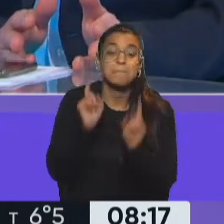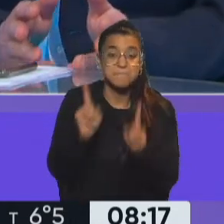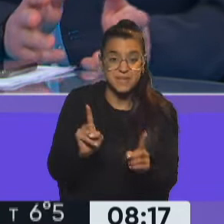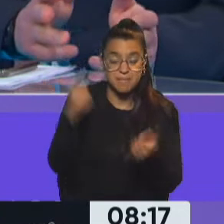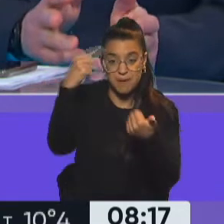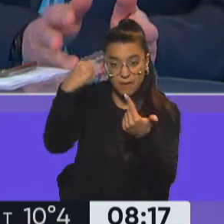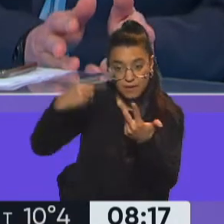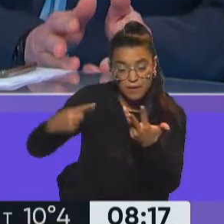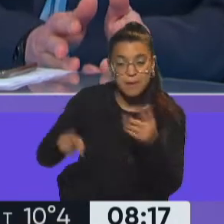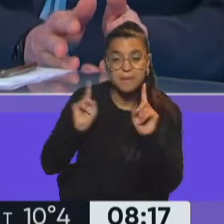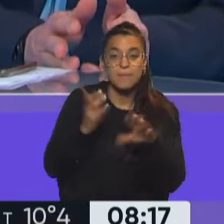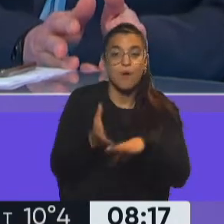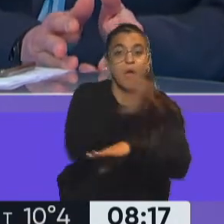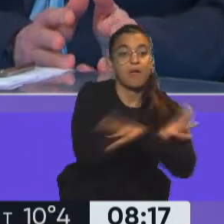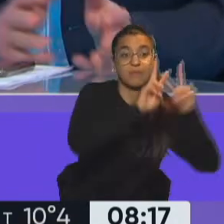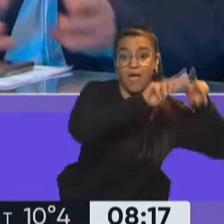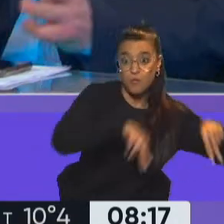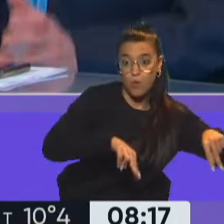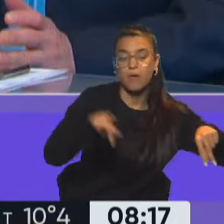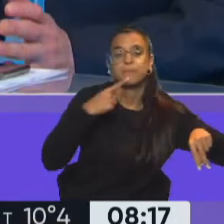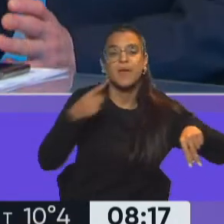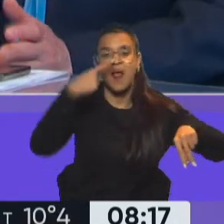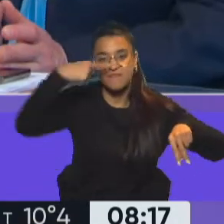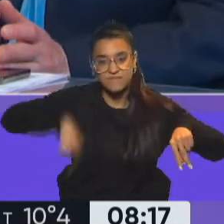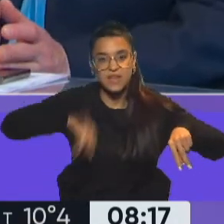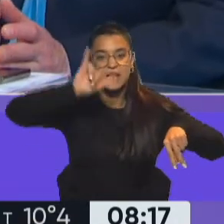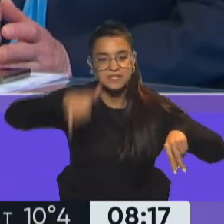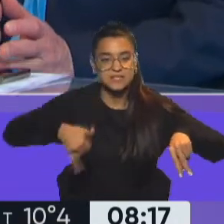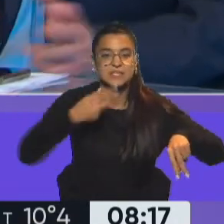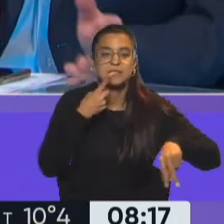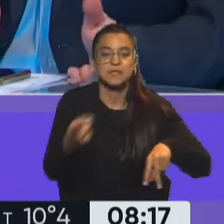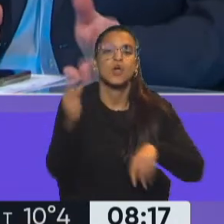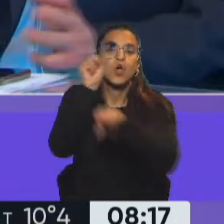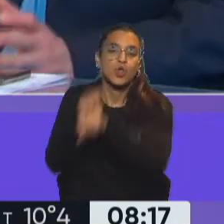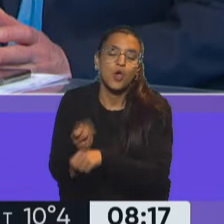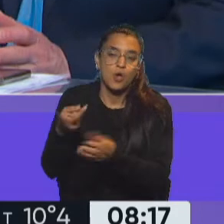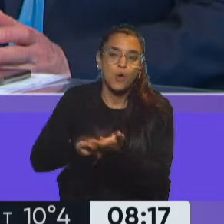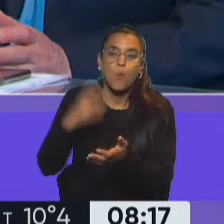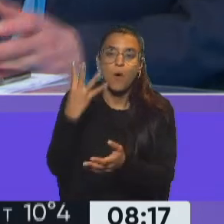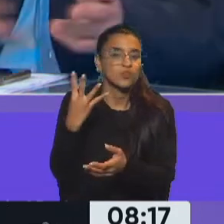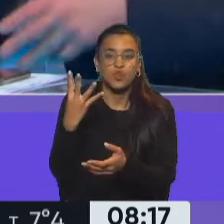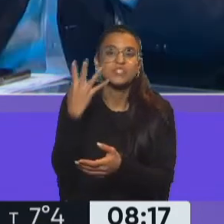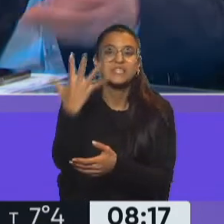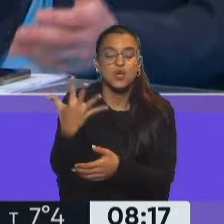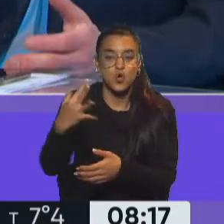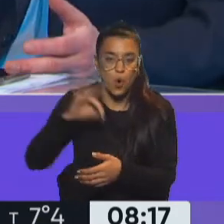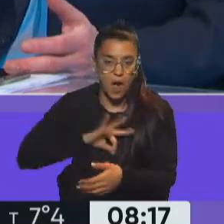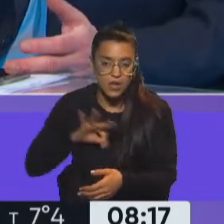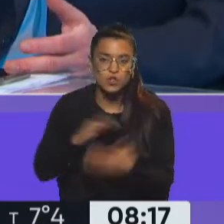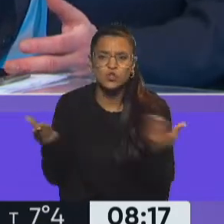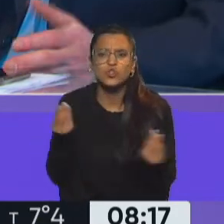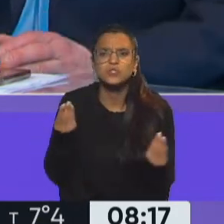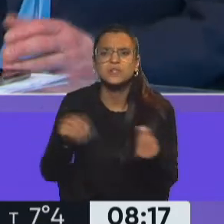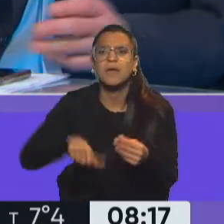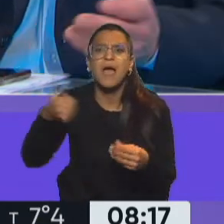hechos por lo que le habían anulado aquí se condenan finalmente terminó nuevamente condenado y no a cuatro sino a cinco y entonces no está la